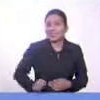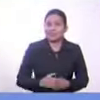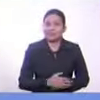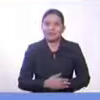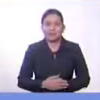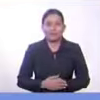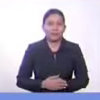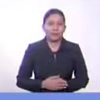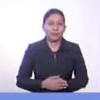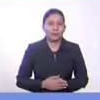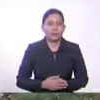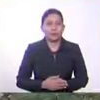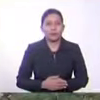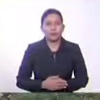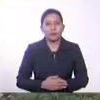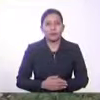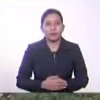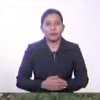salvadoreñas.